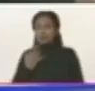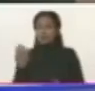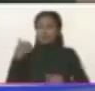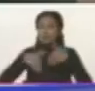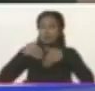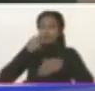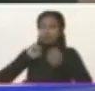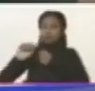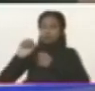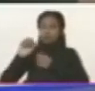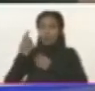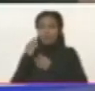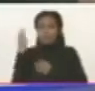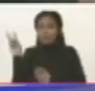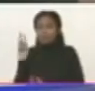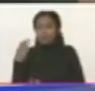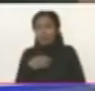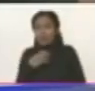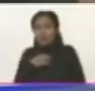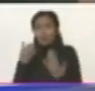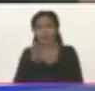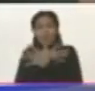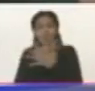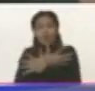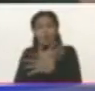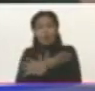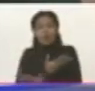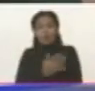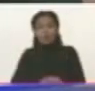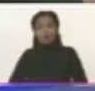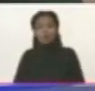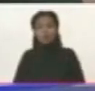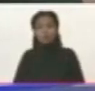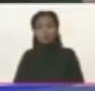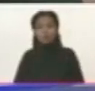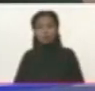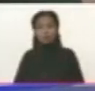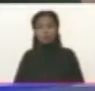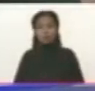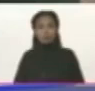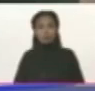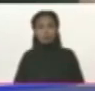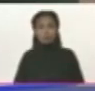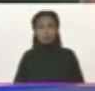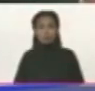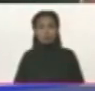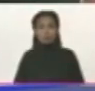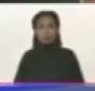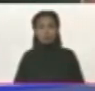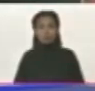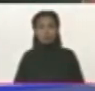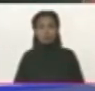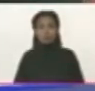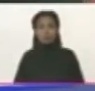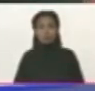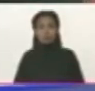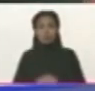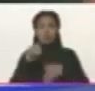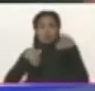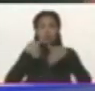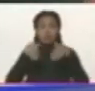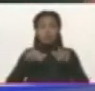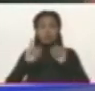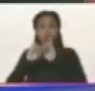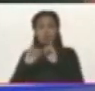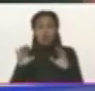en contra venezolana en la OEA. Voto ça pas supposé un voto diplomático. Ese voto no puede ser un voto